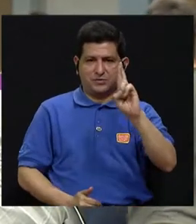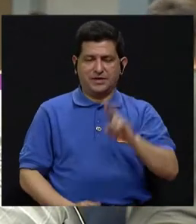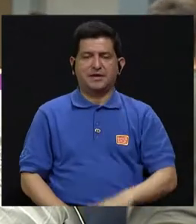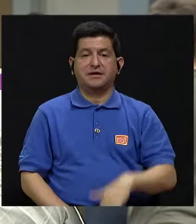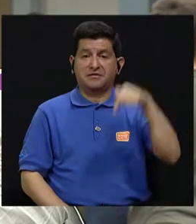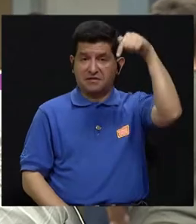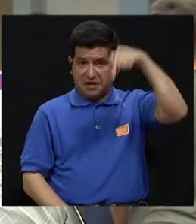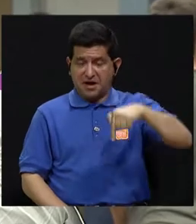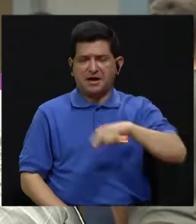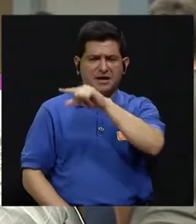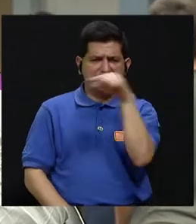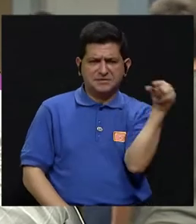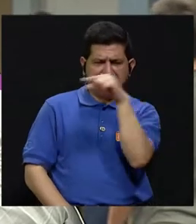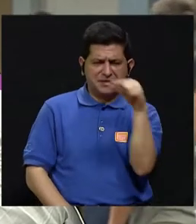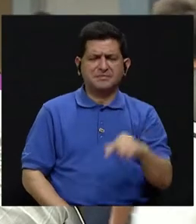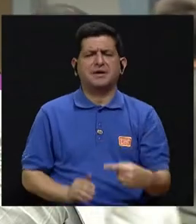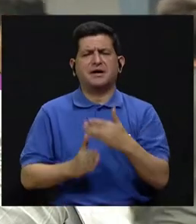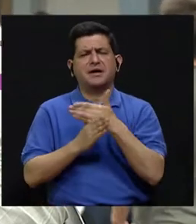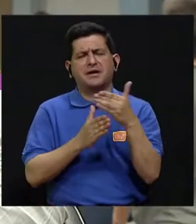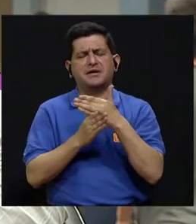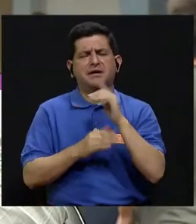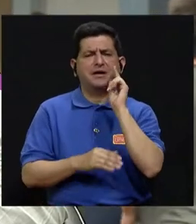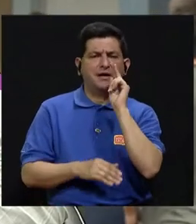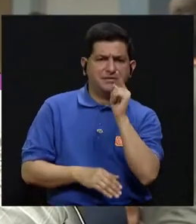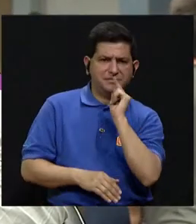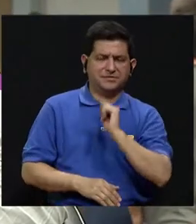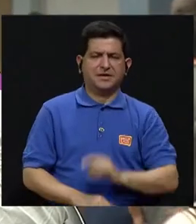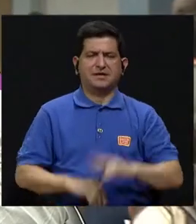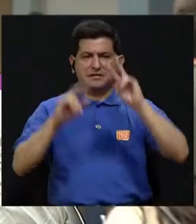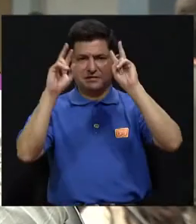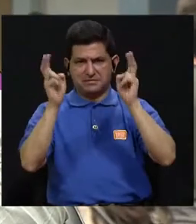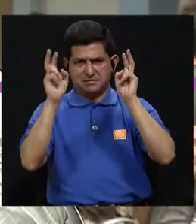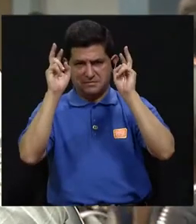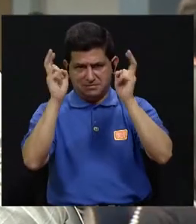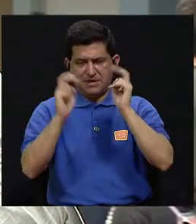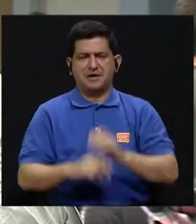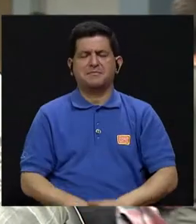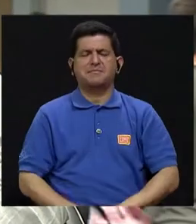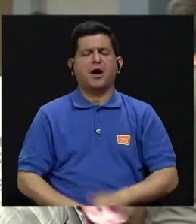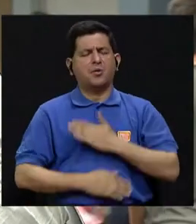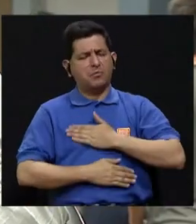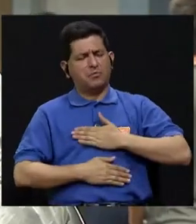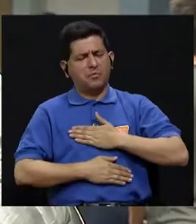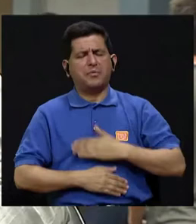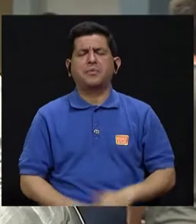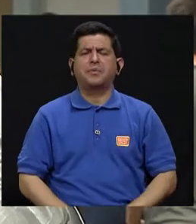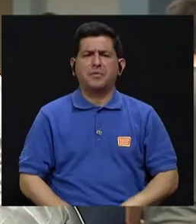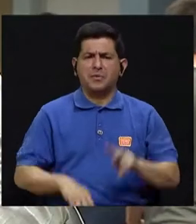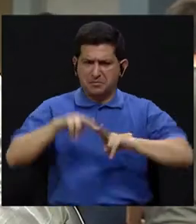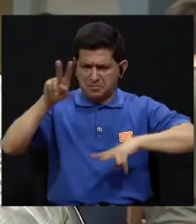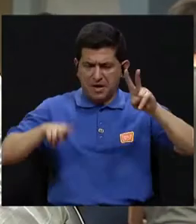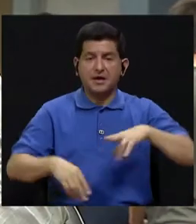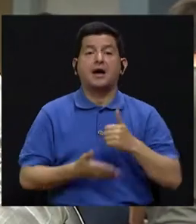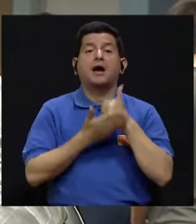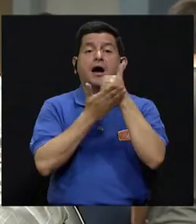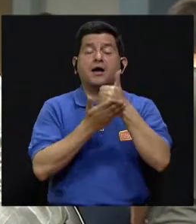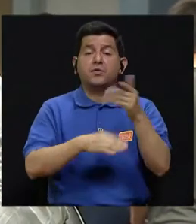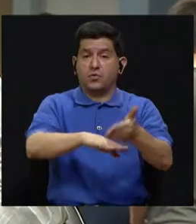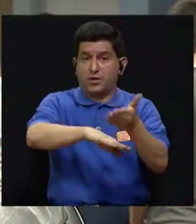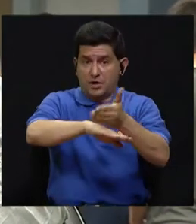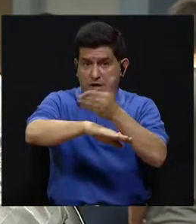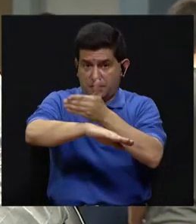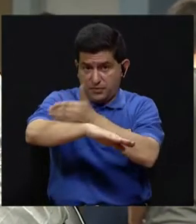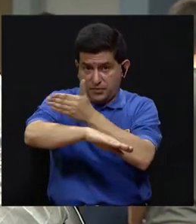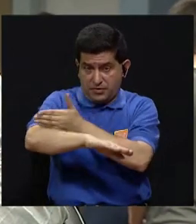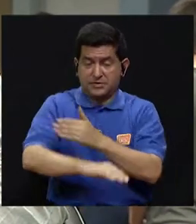Rica, en donde cada semana queremos compartir con ustedes temas que sean agradables, que sean variados y que les ayuden a